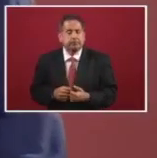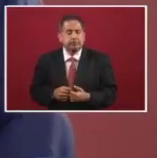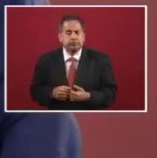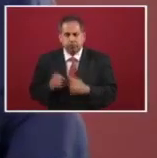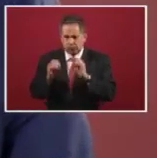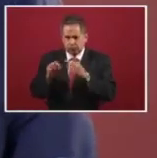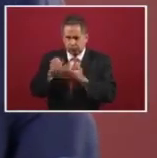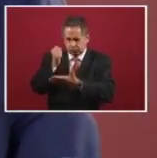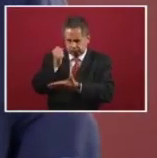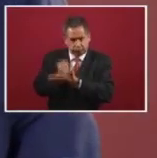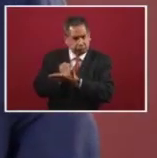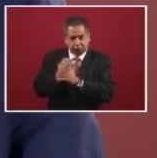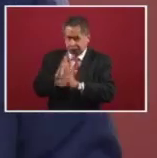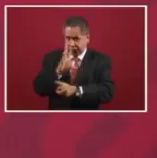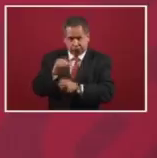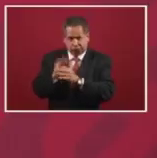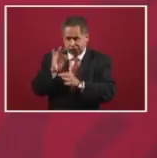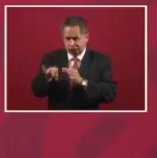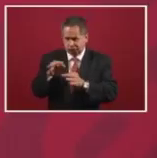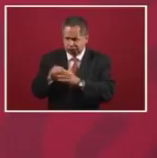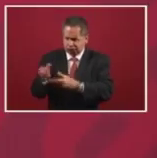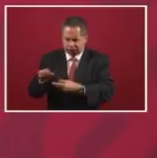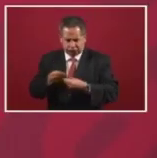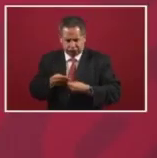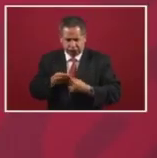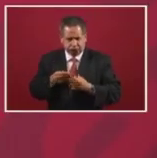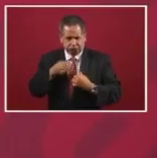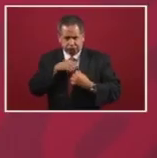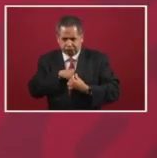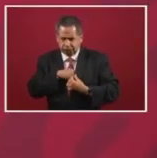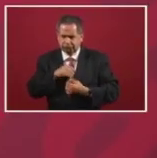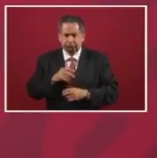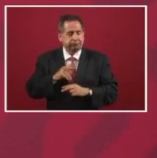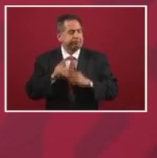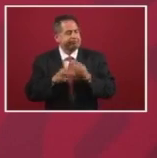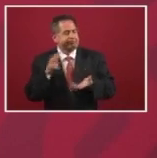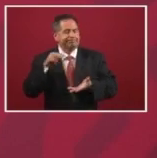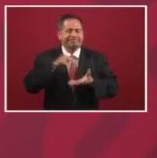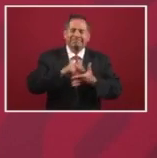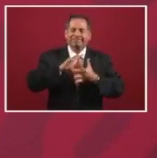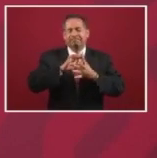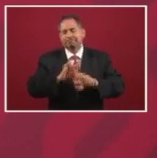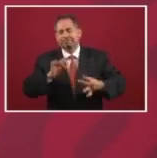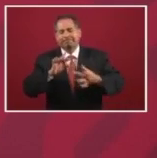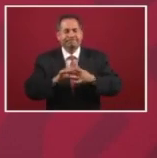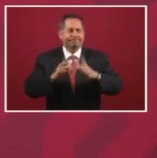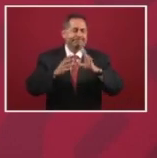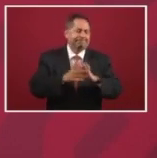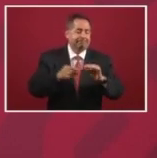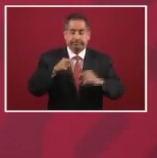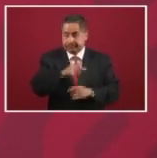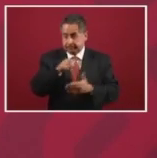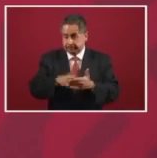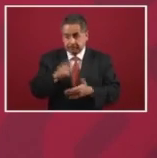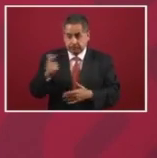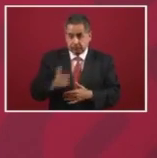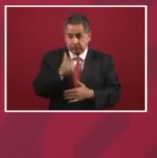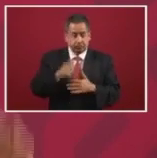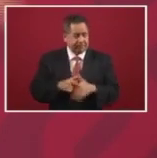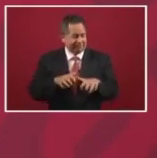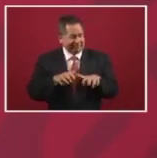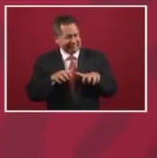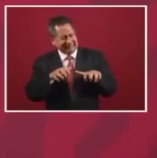el oficio. Ya me lo guardé. Llego al acto, a Gómez, y una